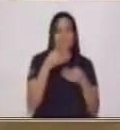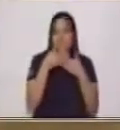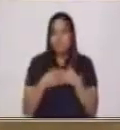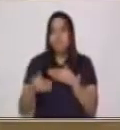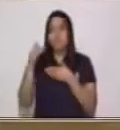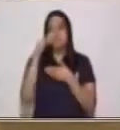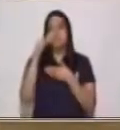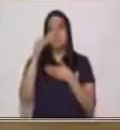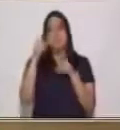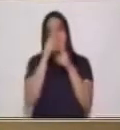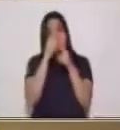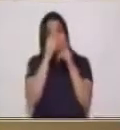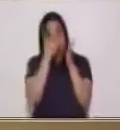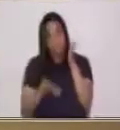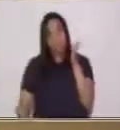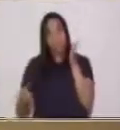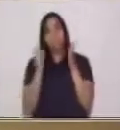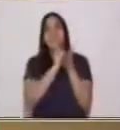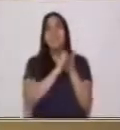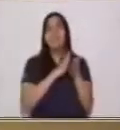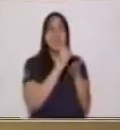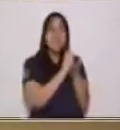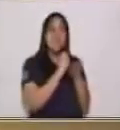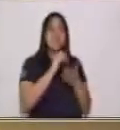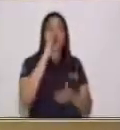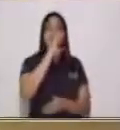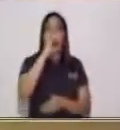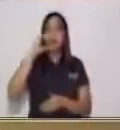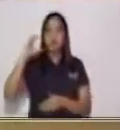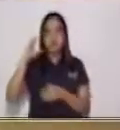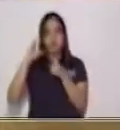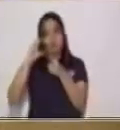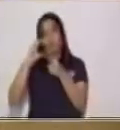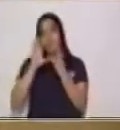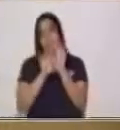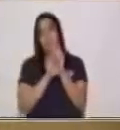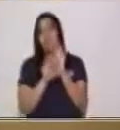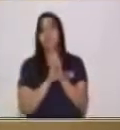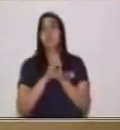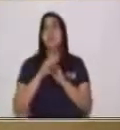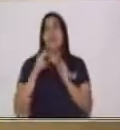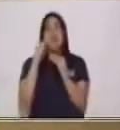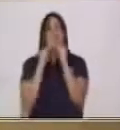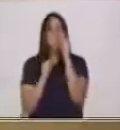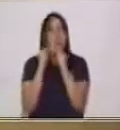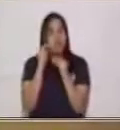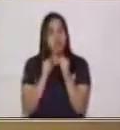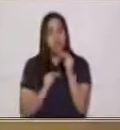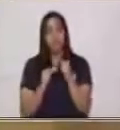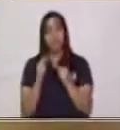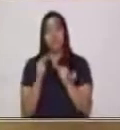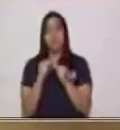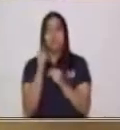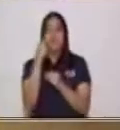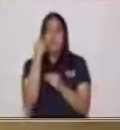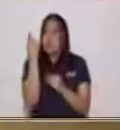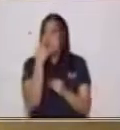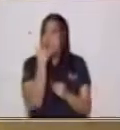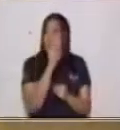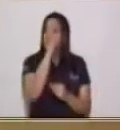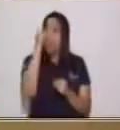se puede escribir o se debe escribir con doble C. Por ejemplo, construcción. Si buscamos